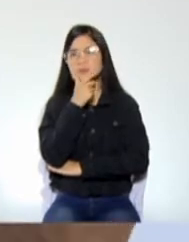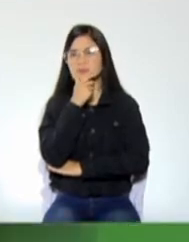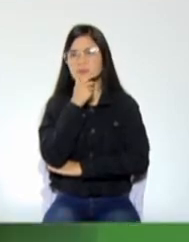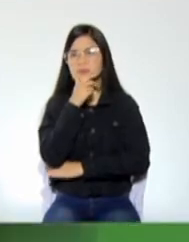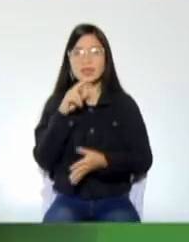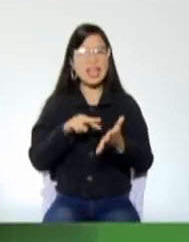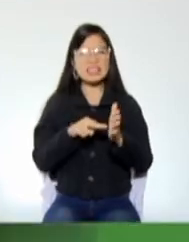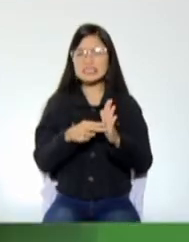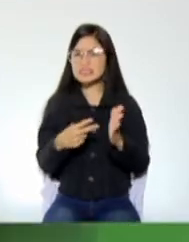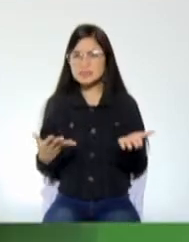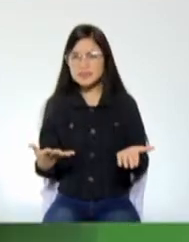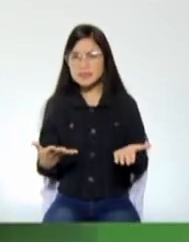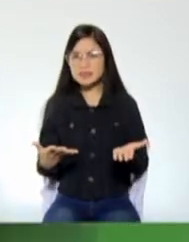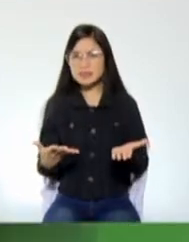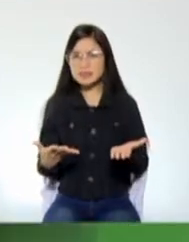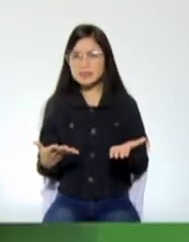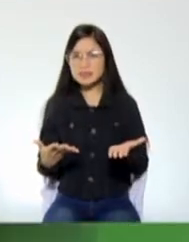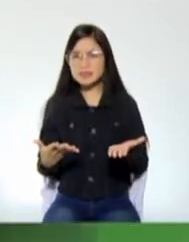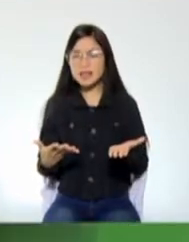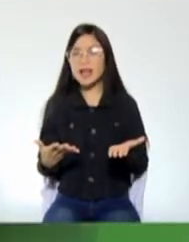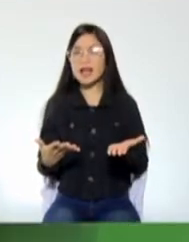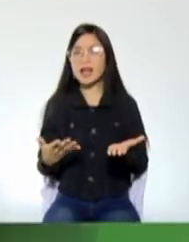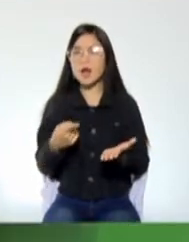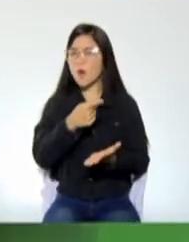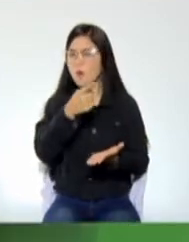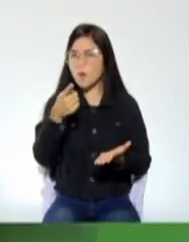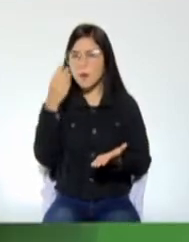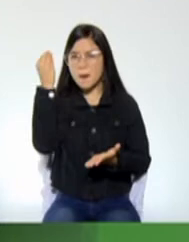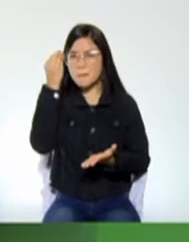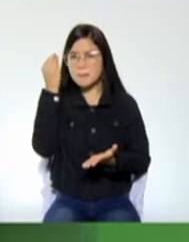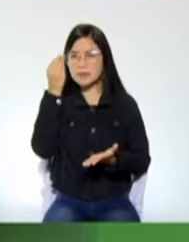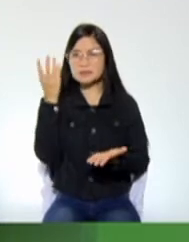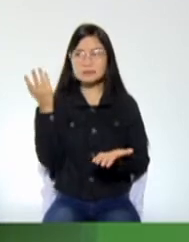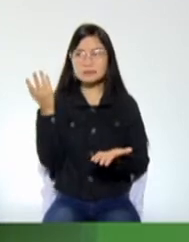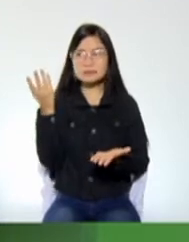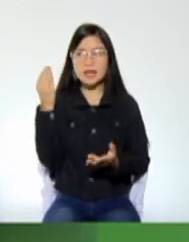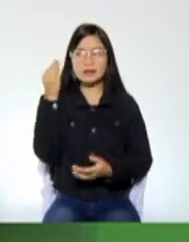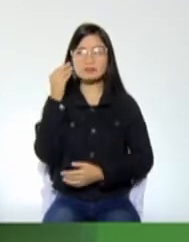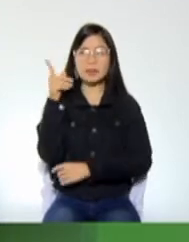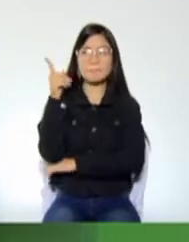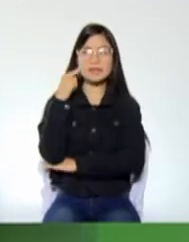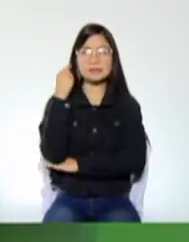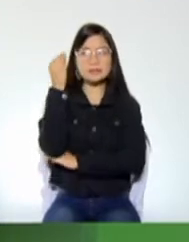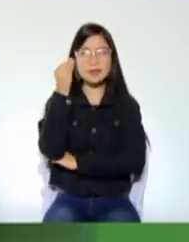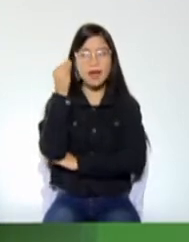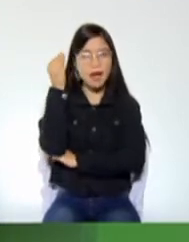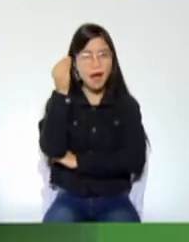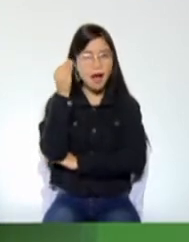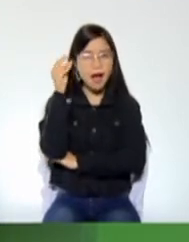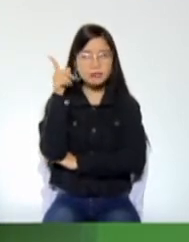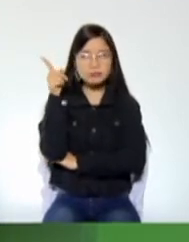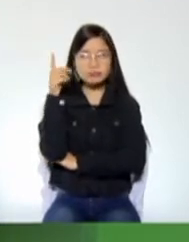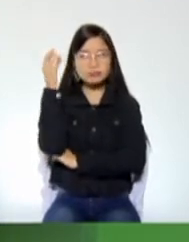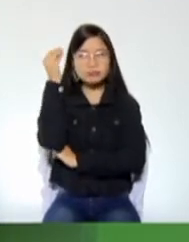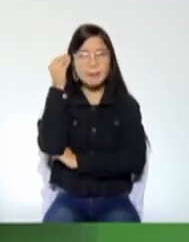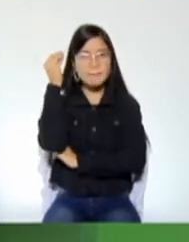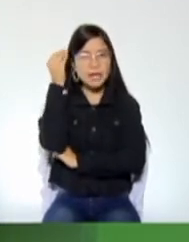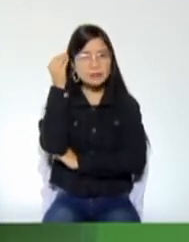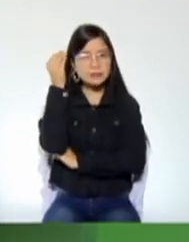¿Qué significa para ustedes? Que está pensando algo, que está maquinando algo, un